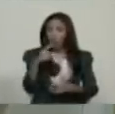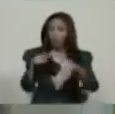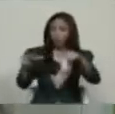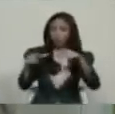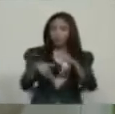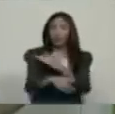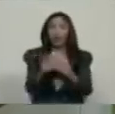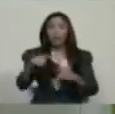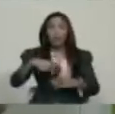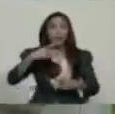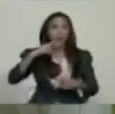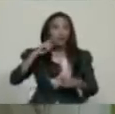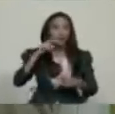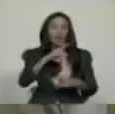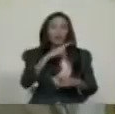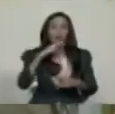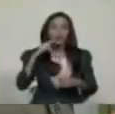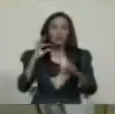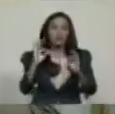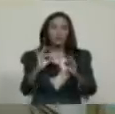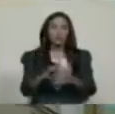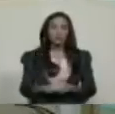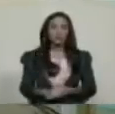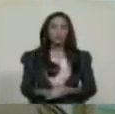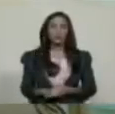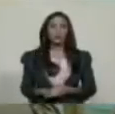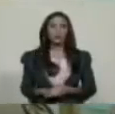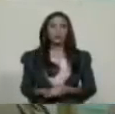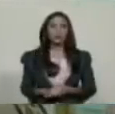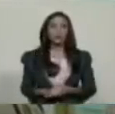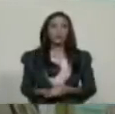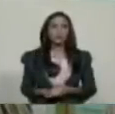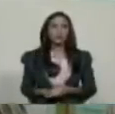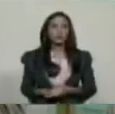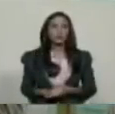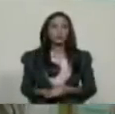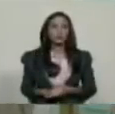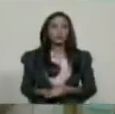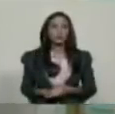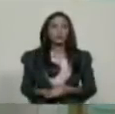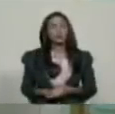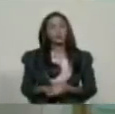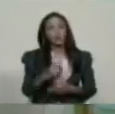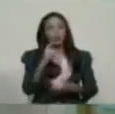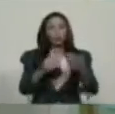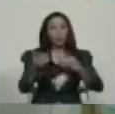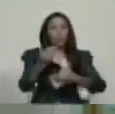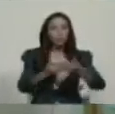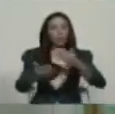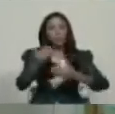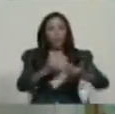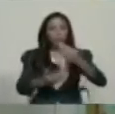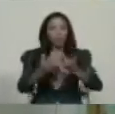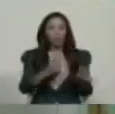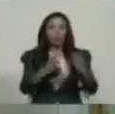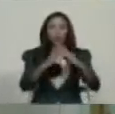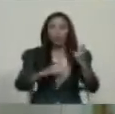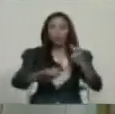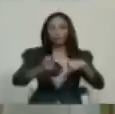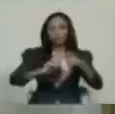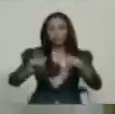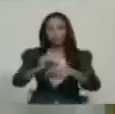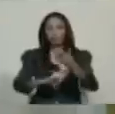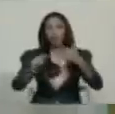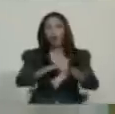café de altísima calidad que está llegando pues a algunos mercados que ya se van a empezar a exportar. Y como lo señalaba el compañero